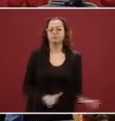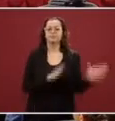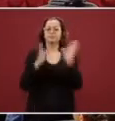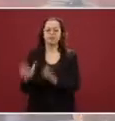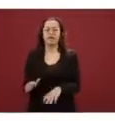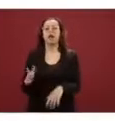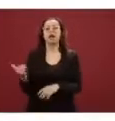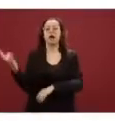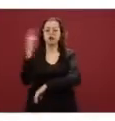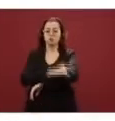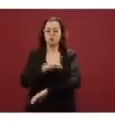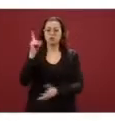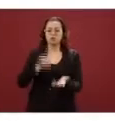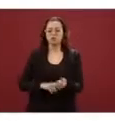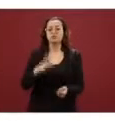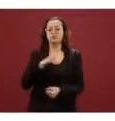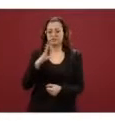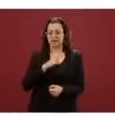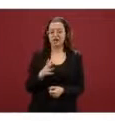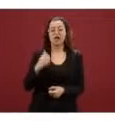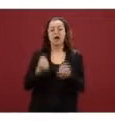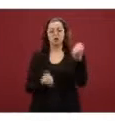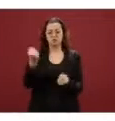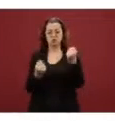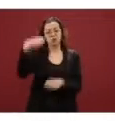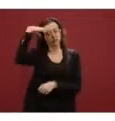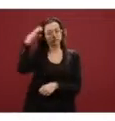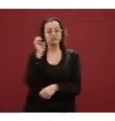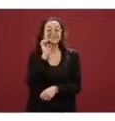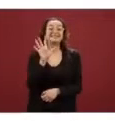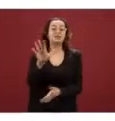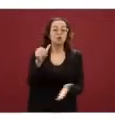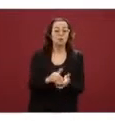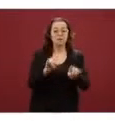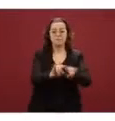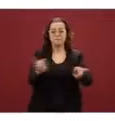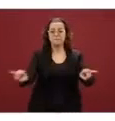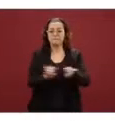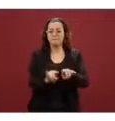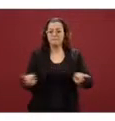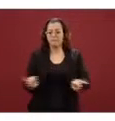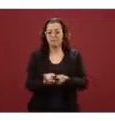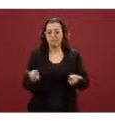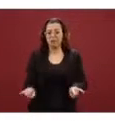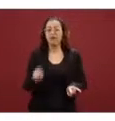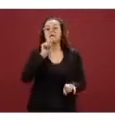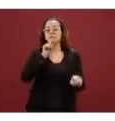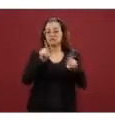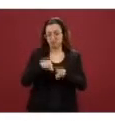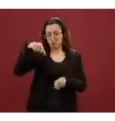aeropuerto tenemos el estacionamiento principal para 5,000 vehículos, que a su vez tiene la terminal intermodal de transporte